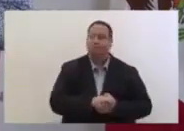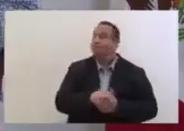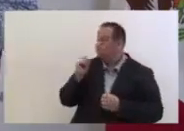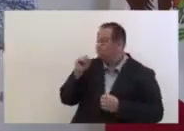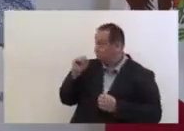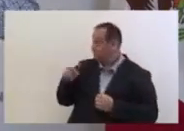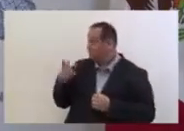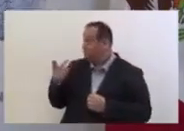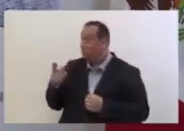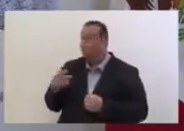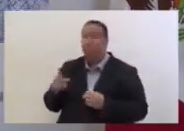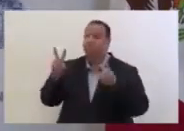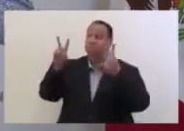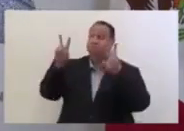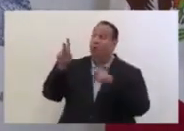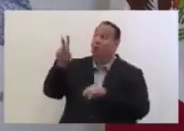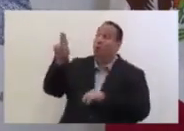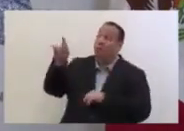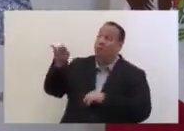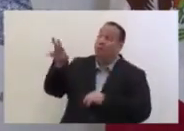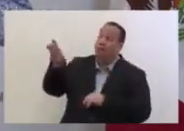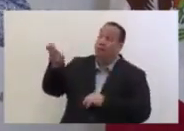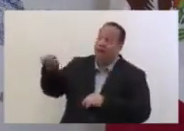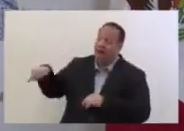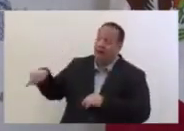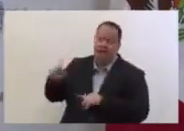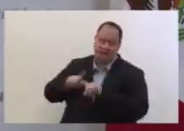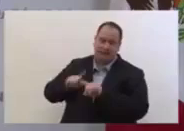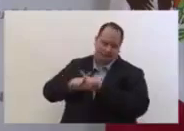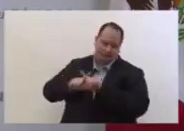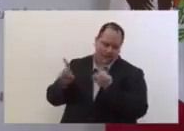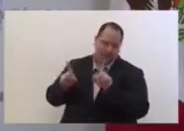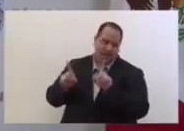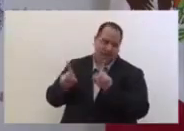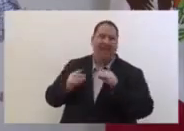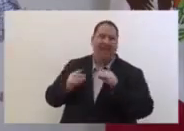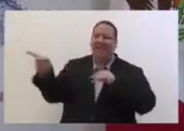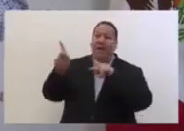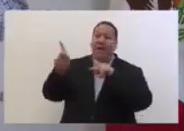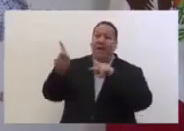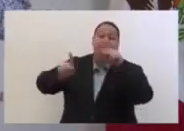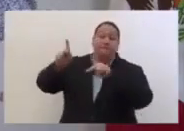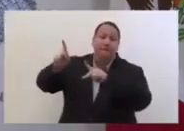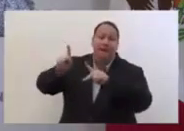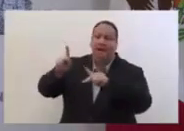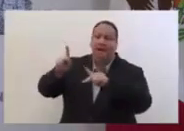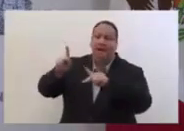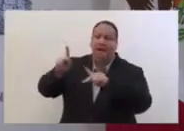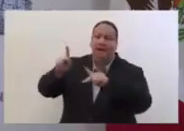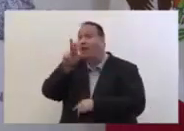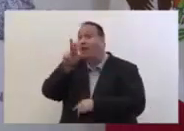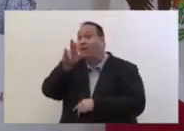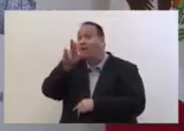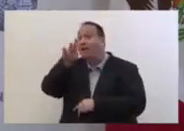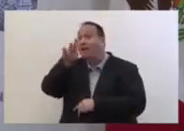Incluido, bueno, el tema de Punta Bandera es diferente. Estábamos hablando de playas, tú dijiste playas. El tema de Punta Bandera